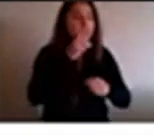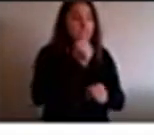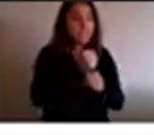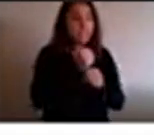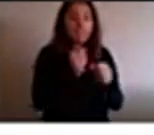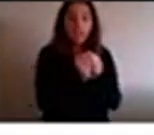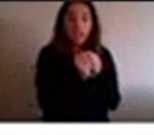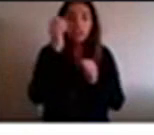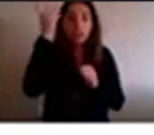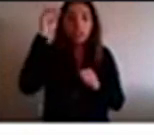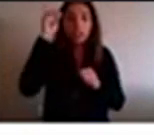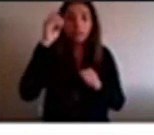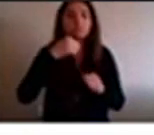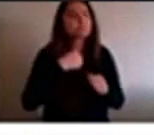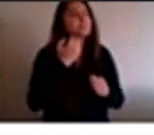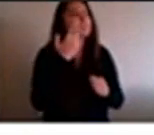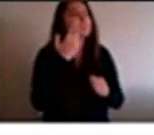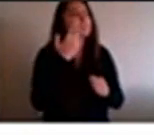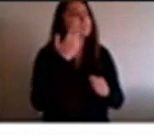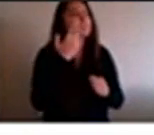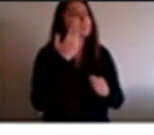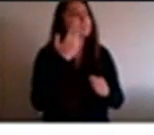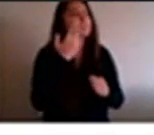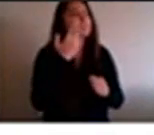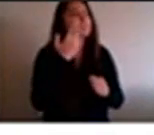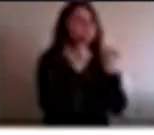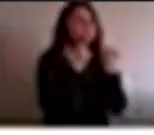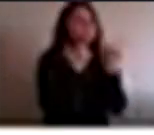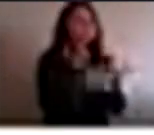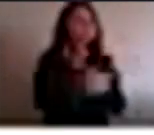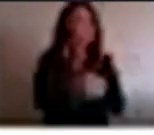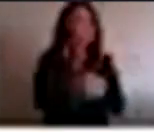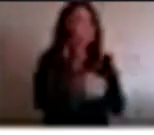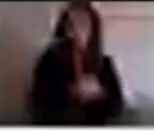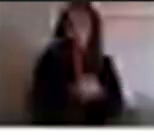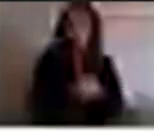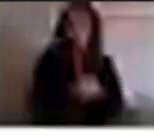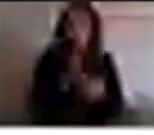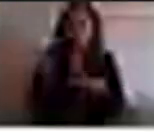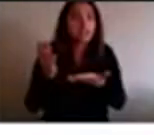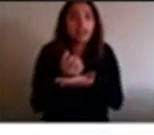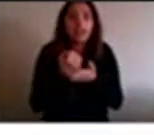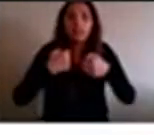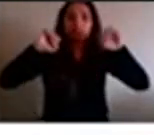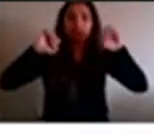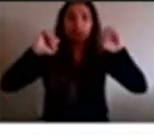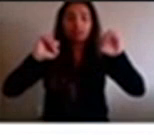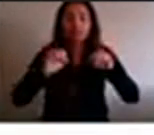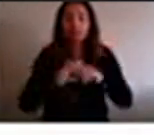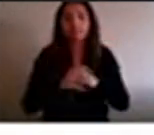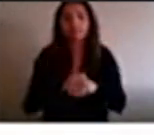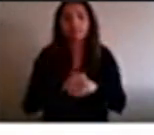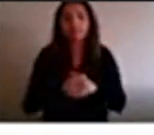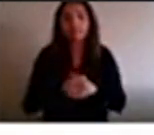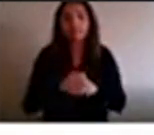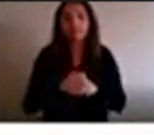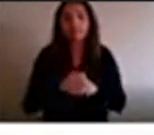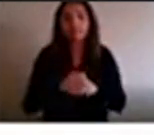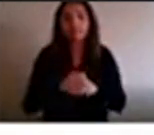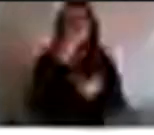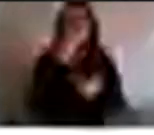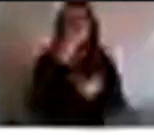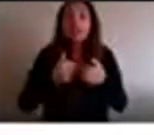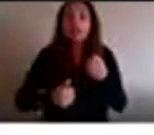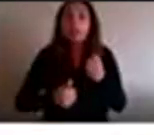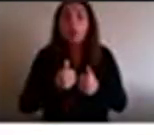el 0.4, por lo tanto no sería acreedora al segundo beneficio. Siguiente, ¿qué impacto ha tenido la